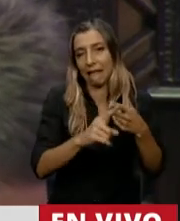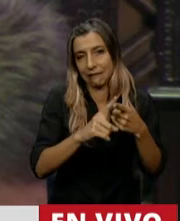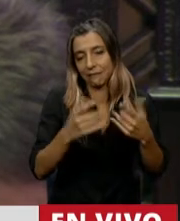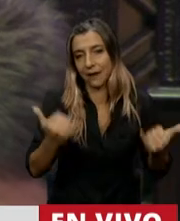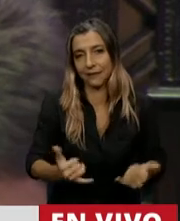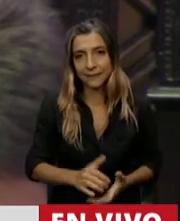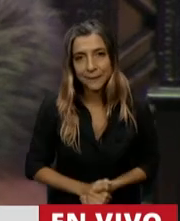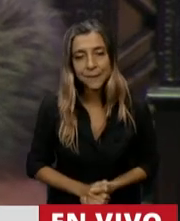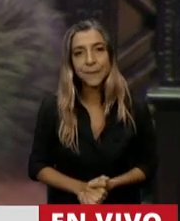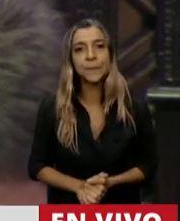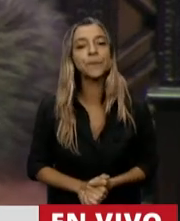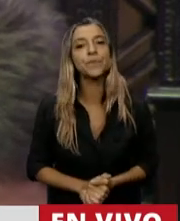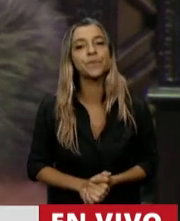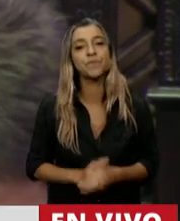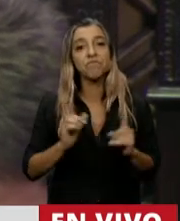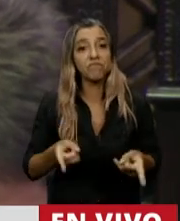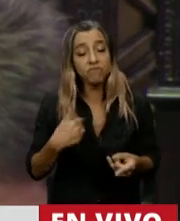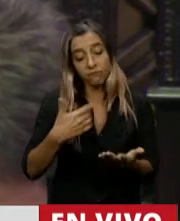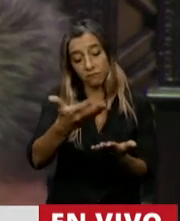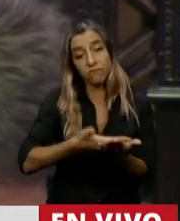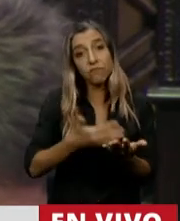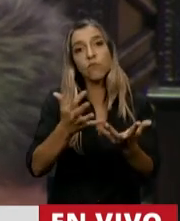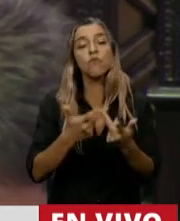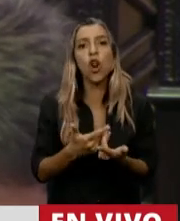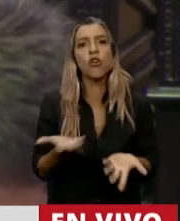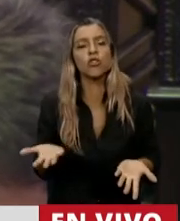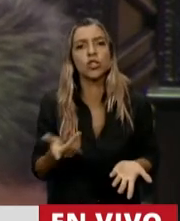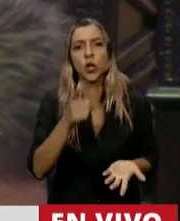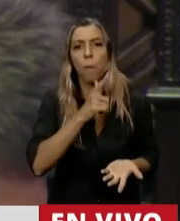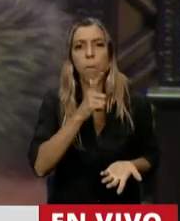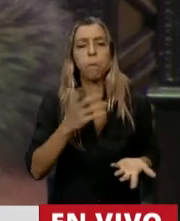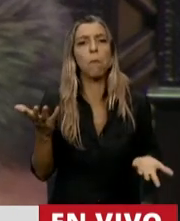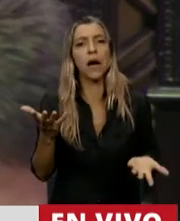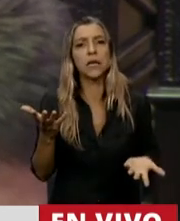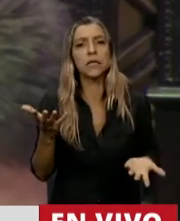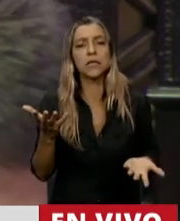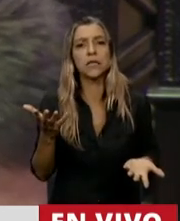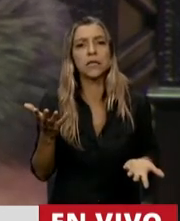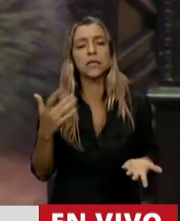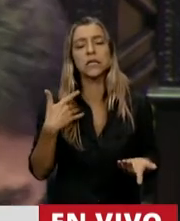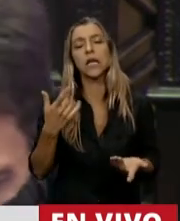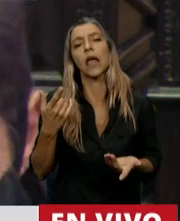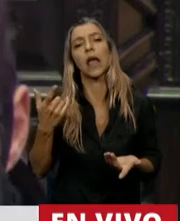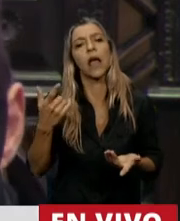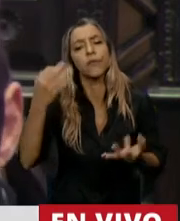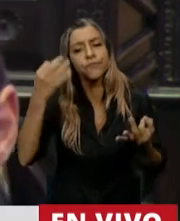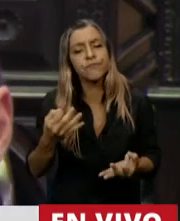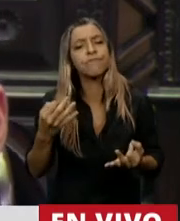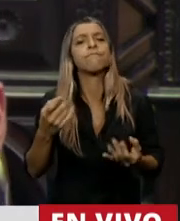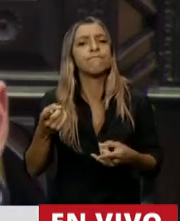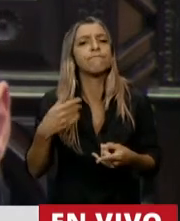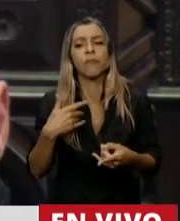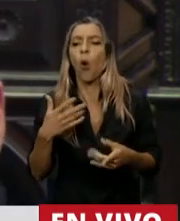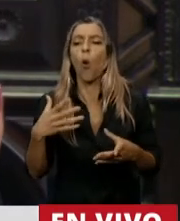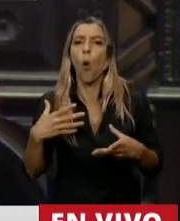Pero por otro lado, el proyecto parece estar guiado por un sentido justicialista, un sentido socialista de la justicia